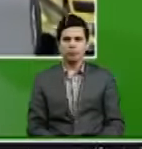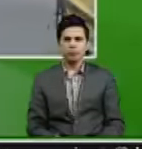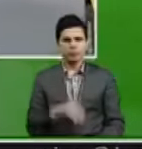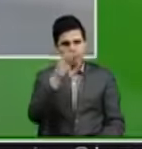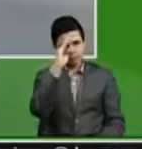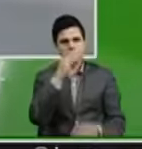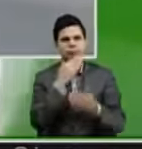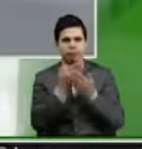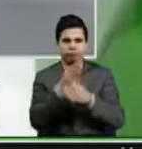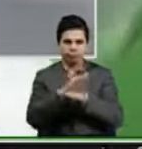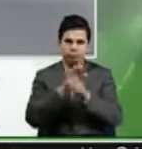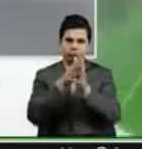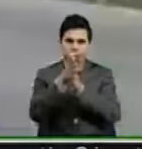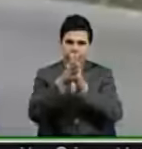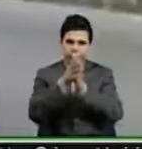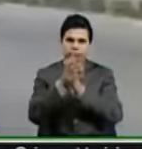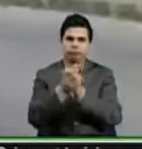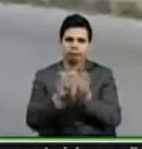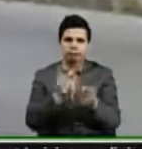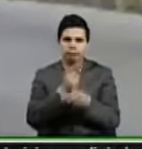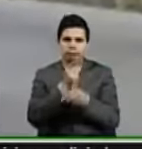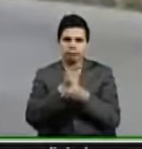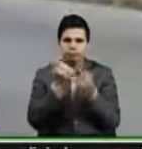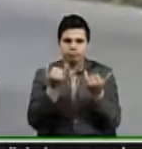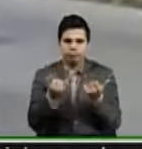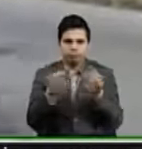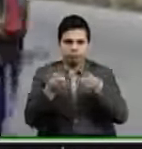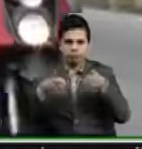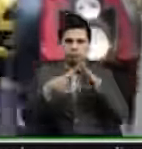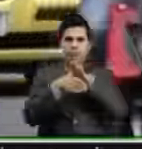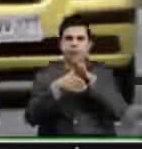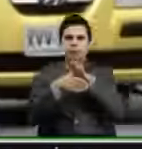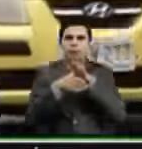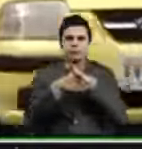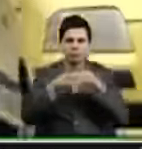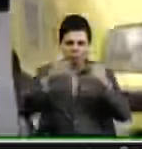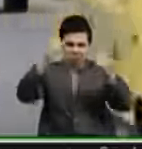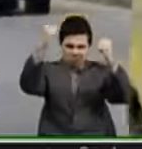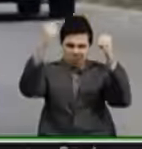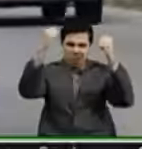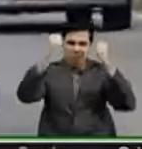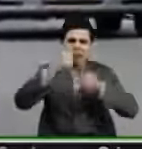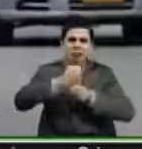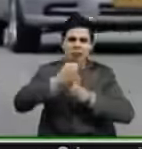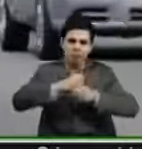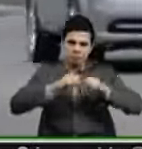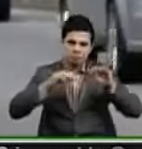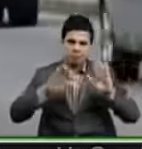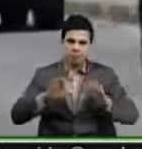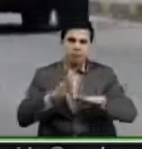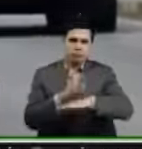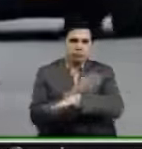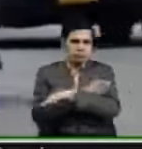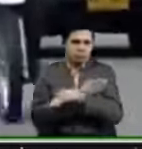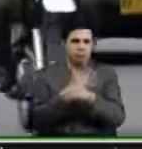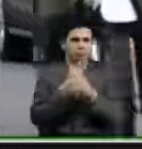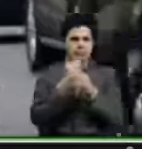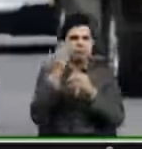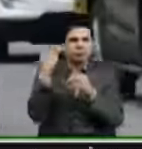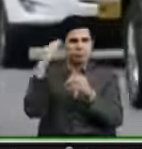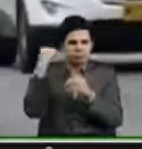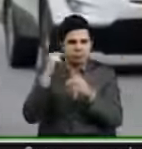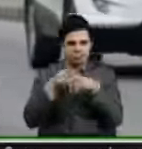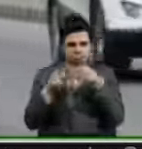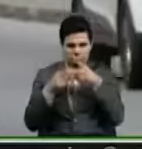Buenas tardes, sí señores. Los taxistas hoy insistieron en llevar a cabo su paro, las movilizaciones que habían planeado desde hace